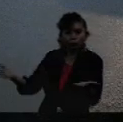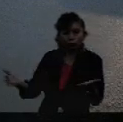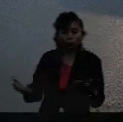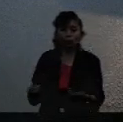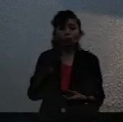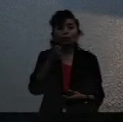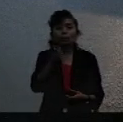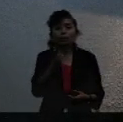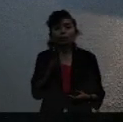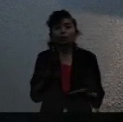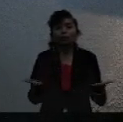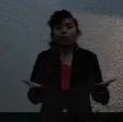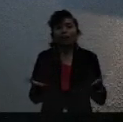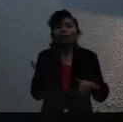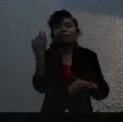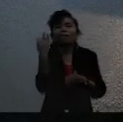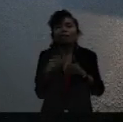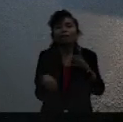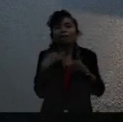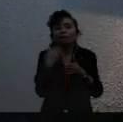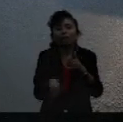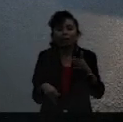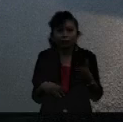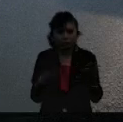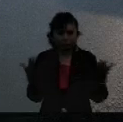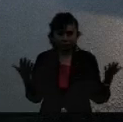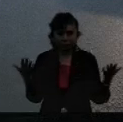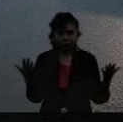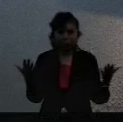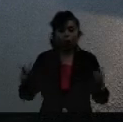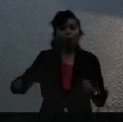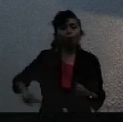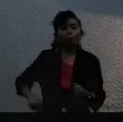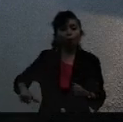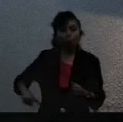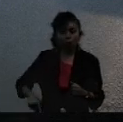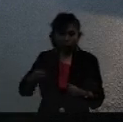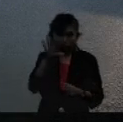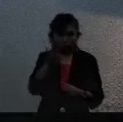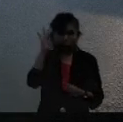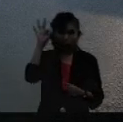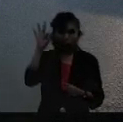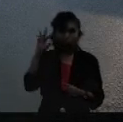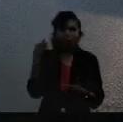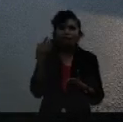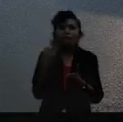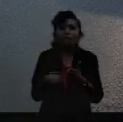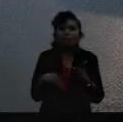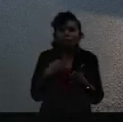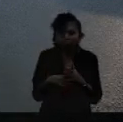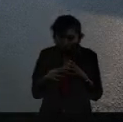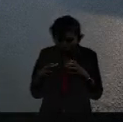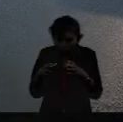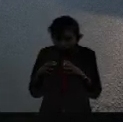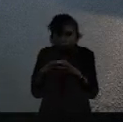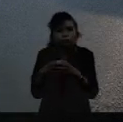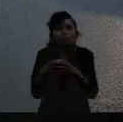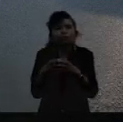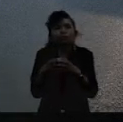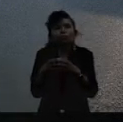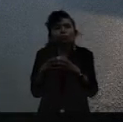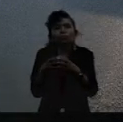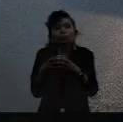social hacía falta mucho más que un gobierno hace falta un consenso un